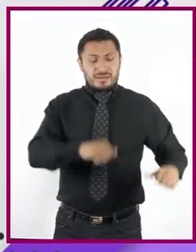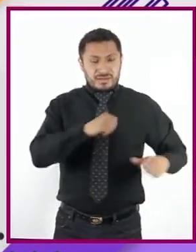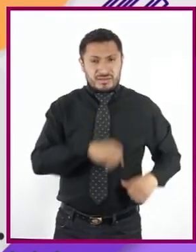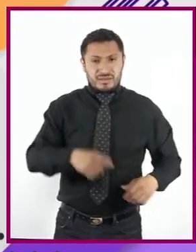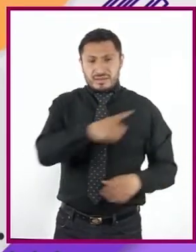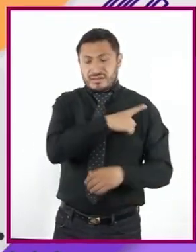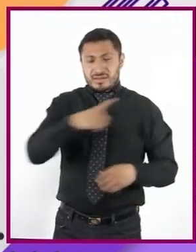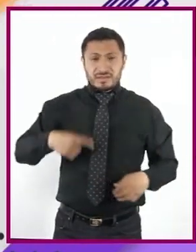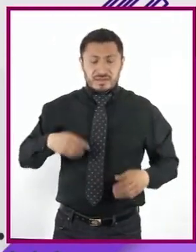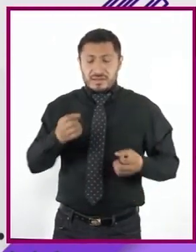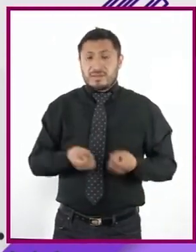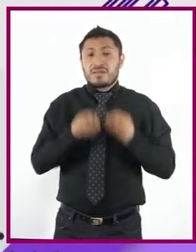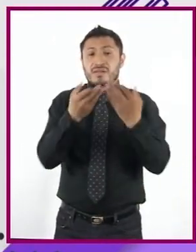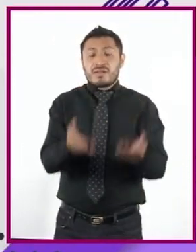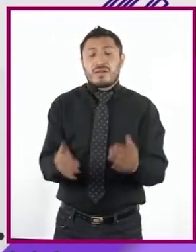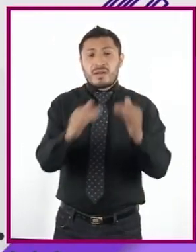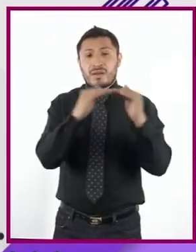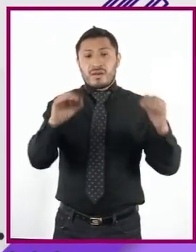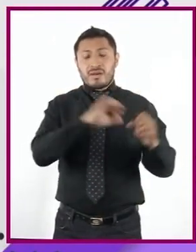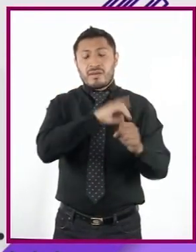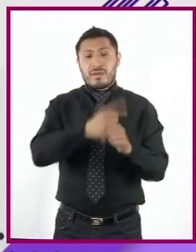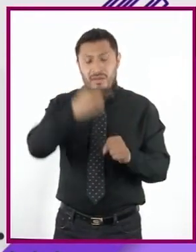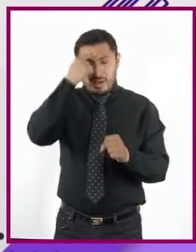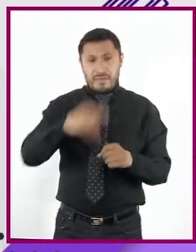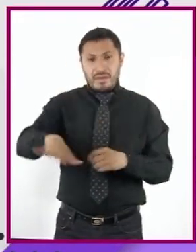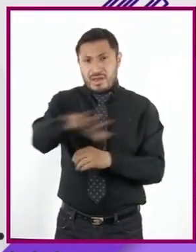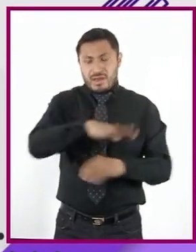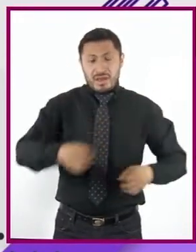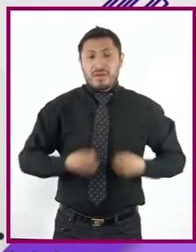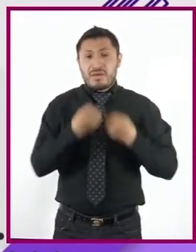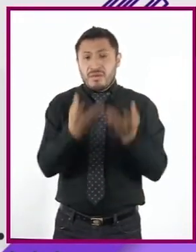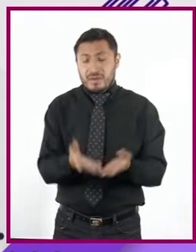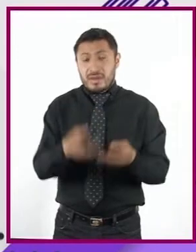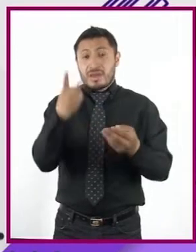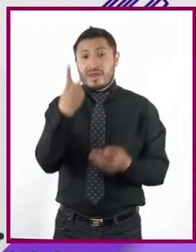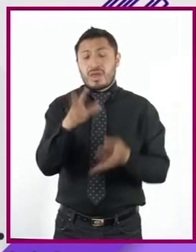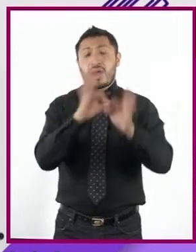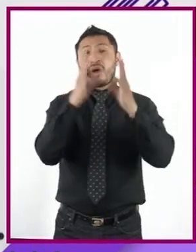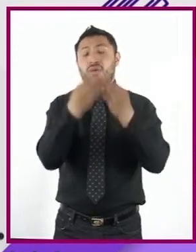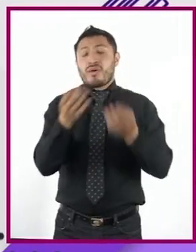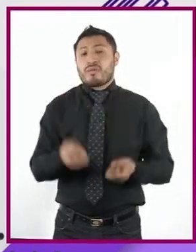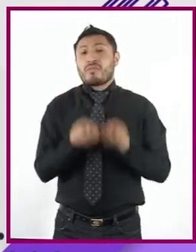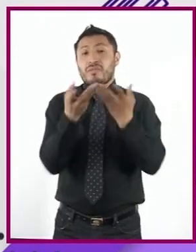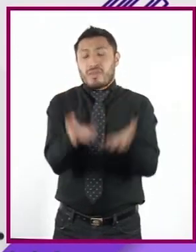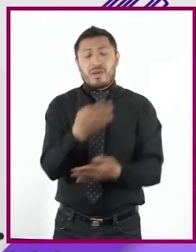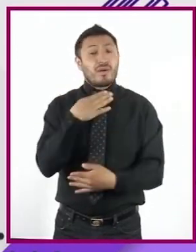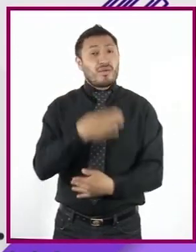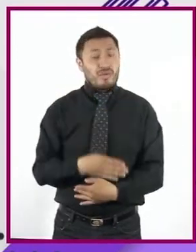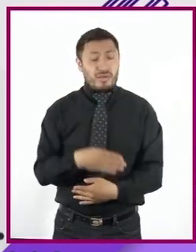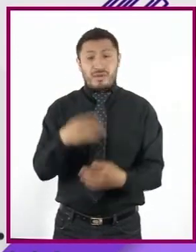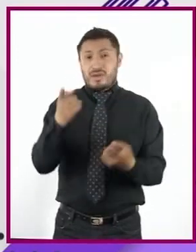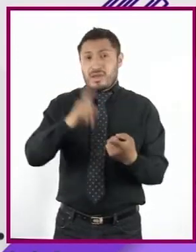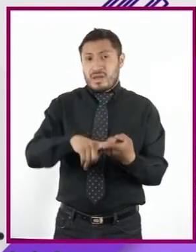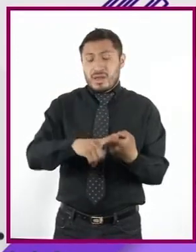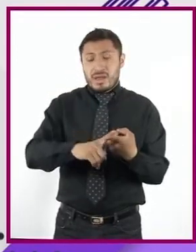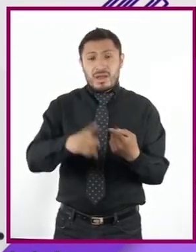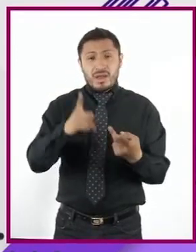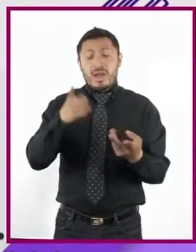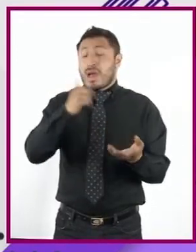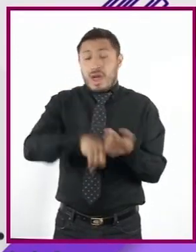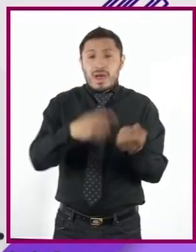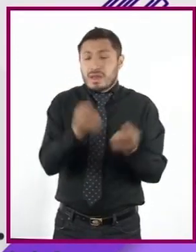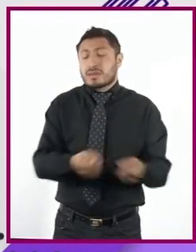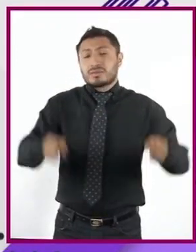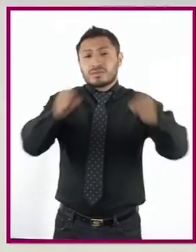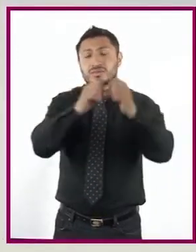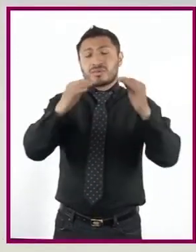de oportunidades para la población son dos formas de manifestación de la justicia en una sociedad